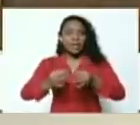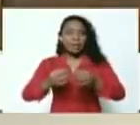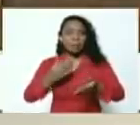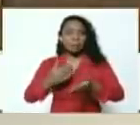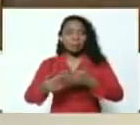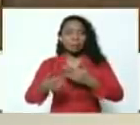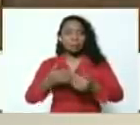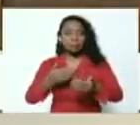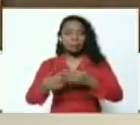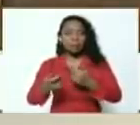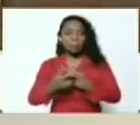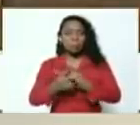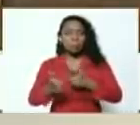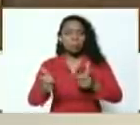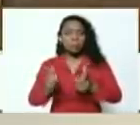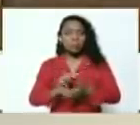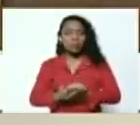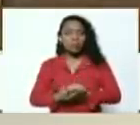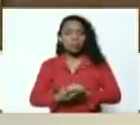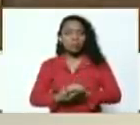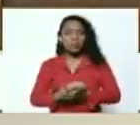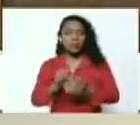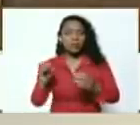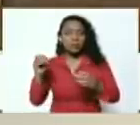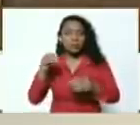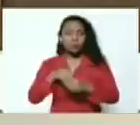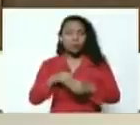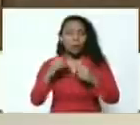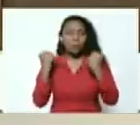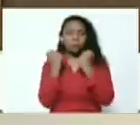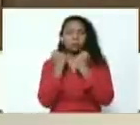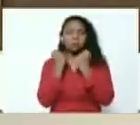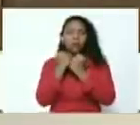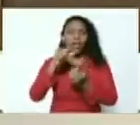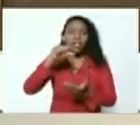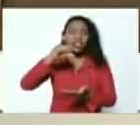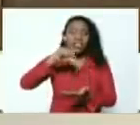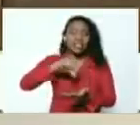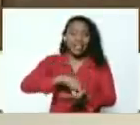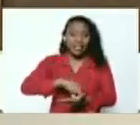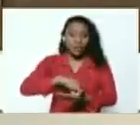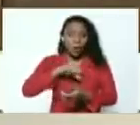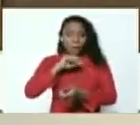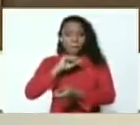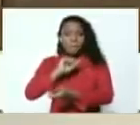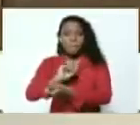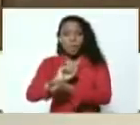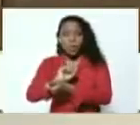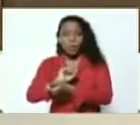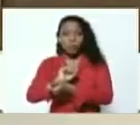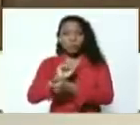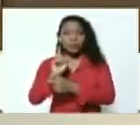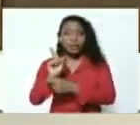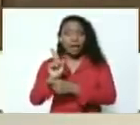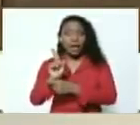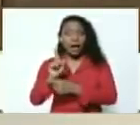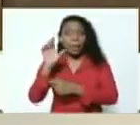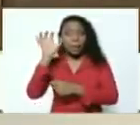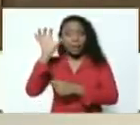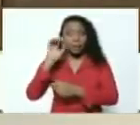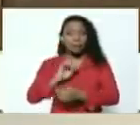impunidad, el hacinamiento en los centros de detención preventiva del